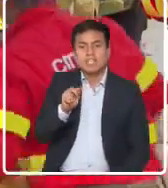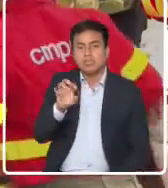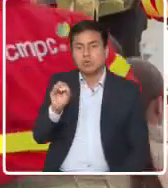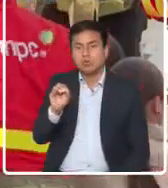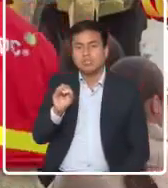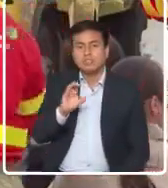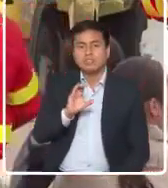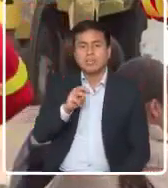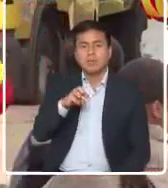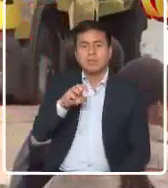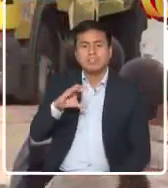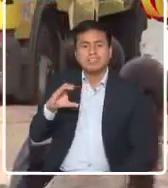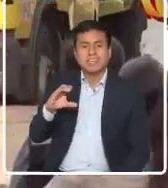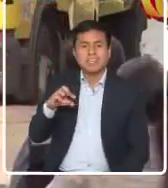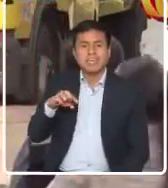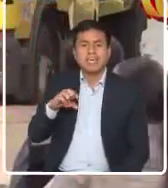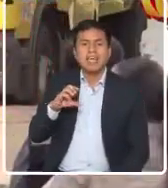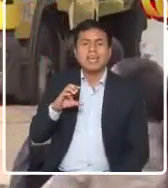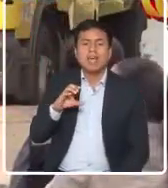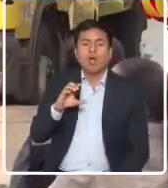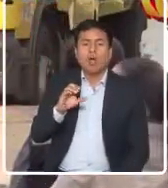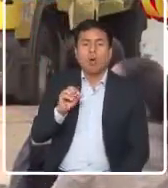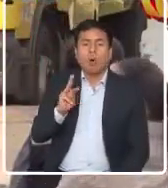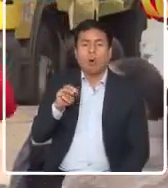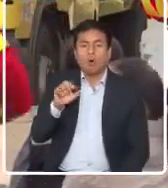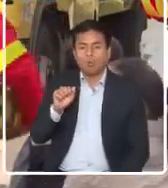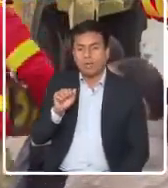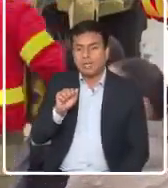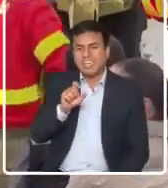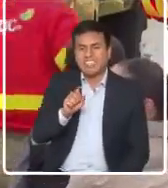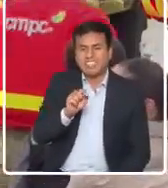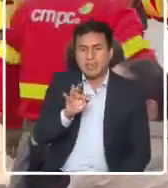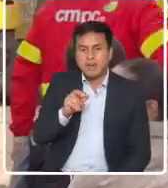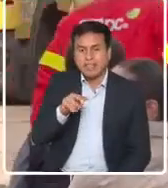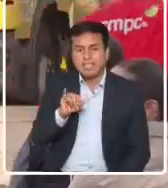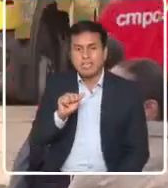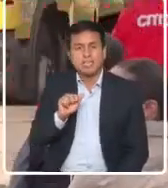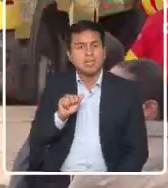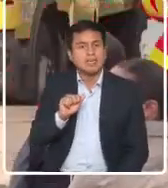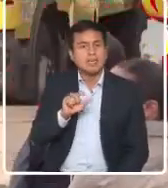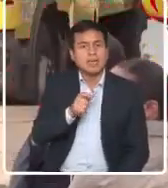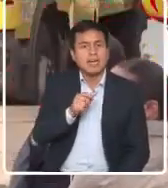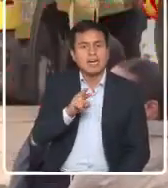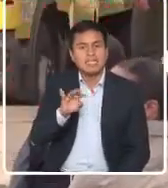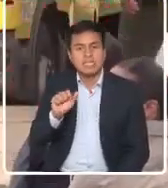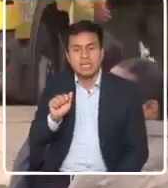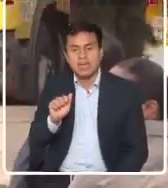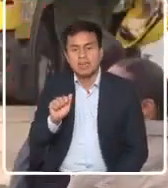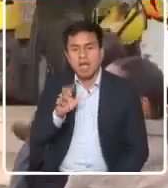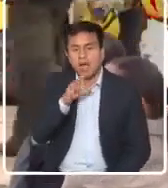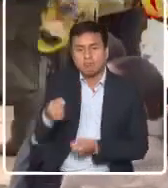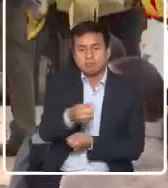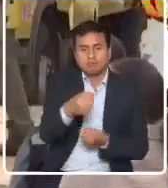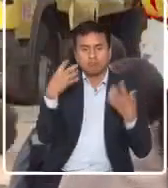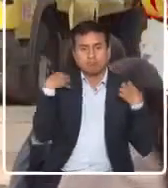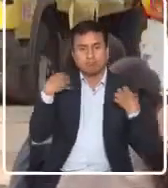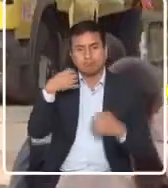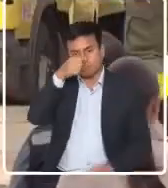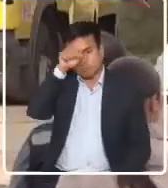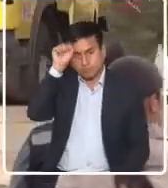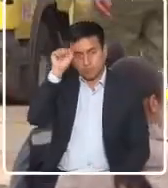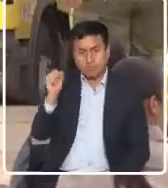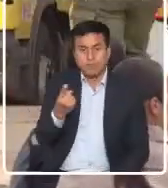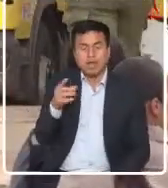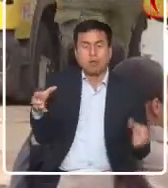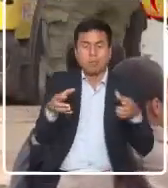de CMPC Corma. A Stephanie Torres García, bombera encargada de la Brigada de la Primera Compañía